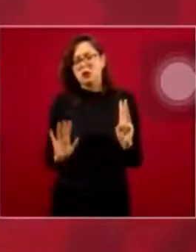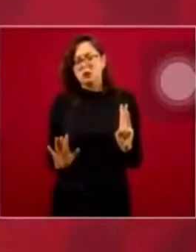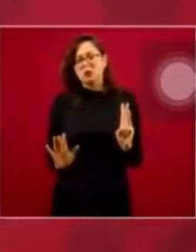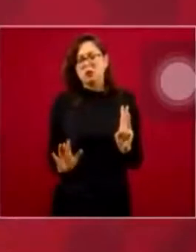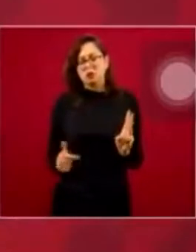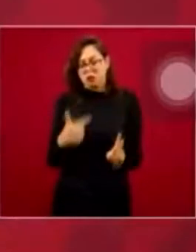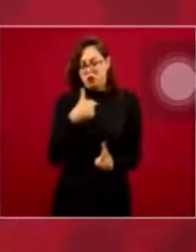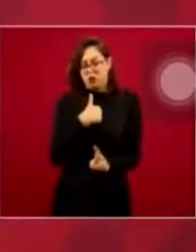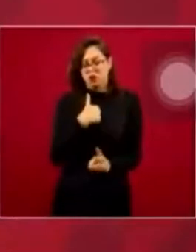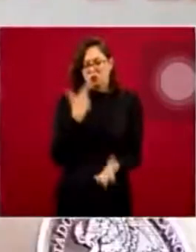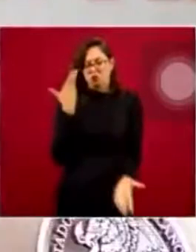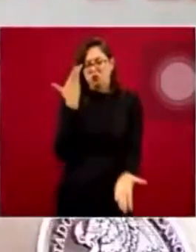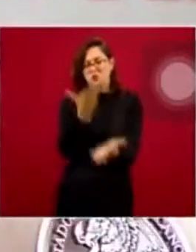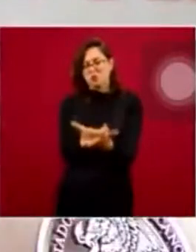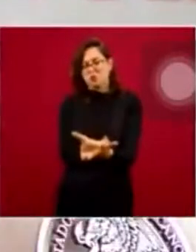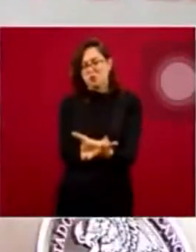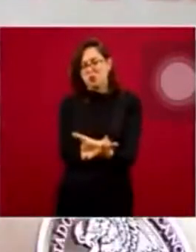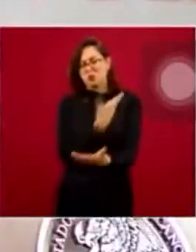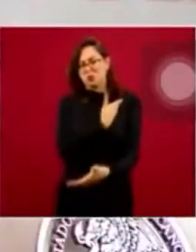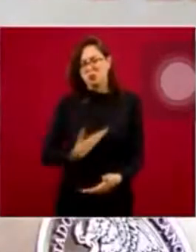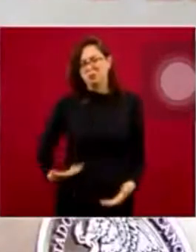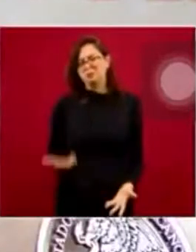es que lo solicite el presidente.